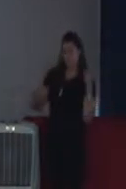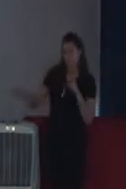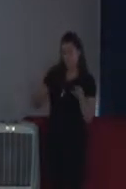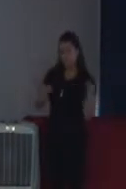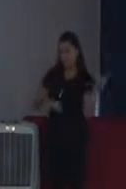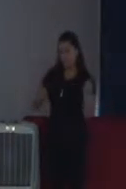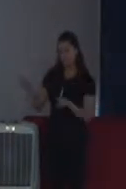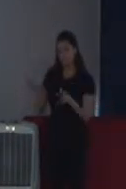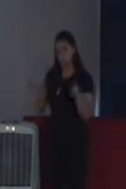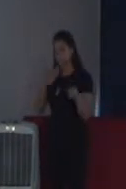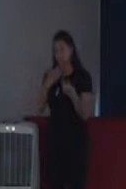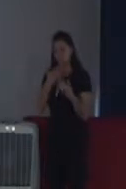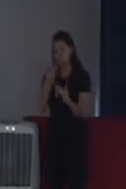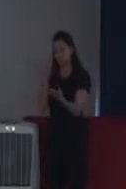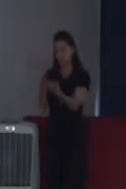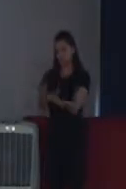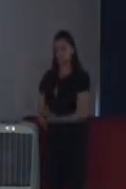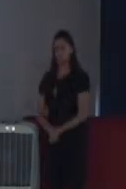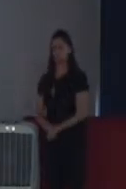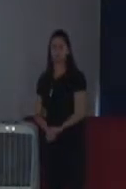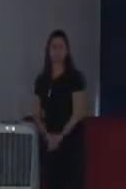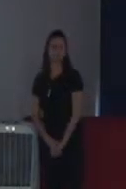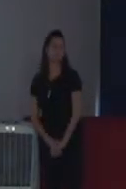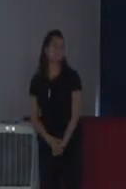tiene. Muchísimas gracias.